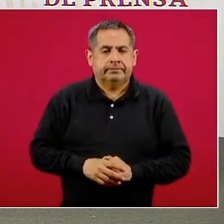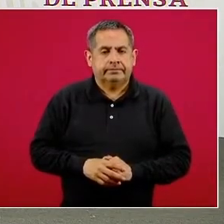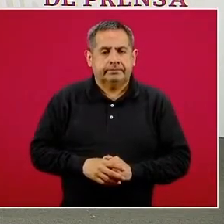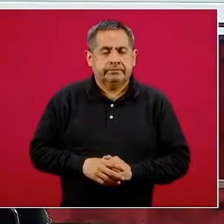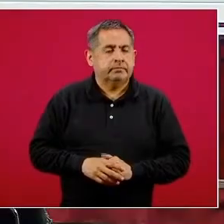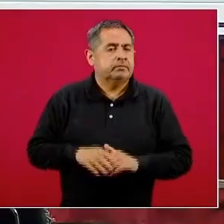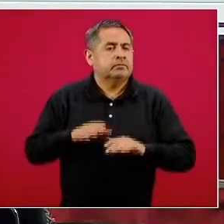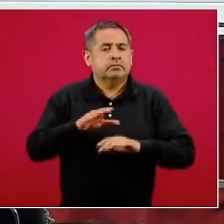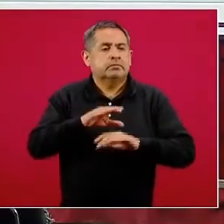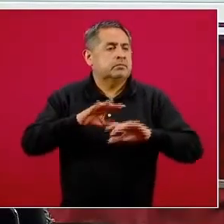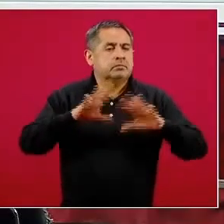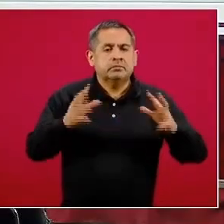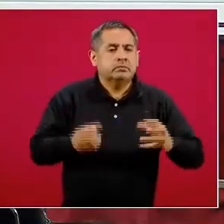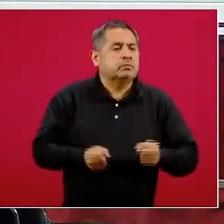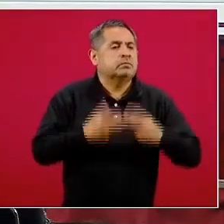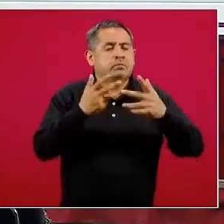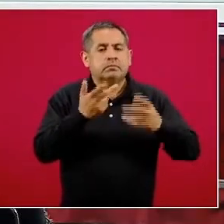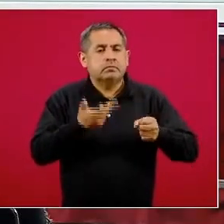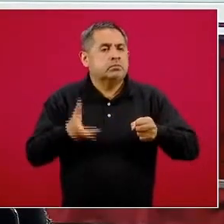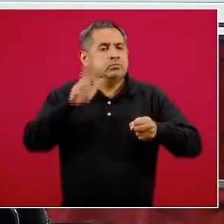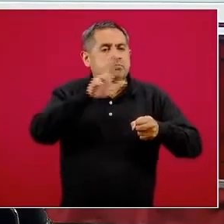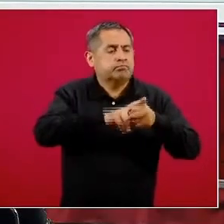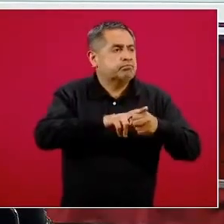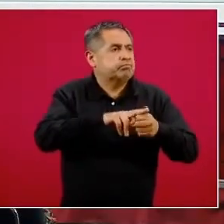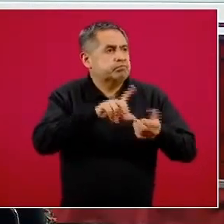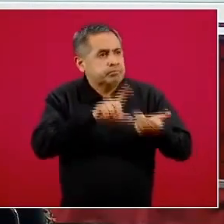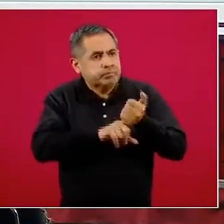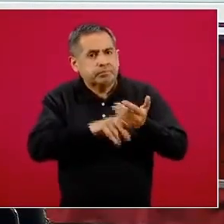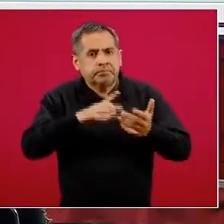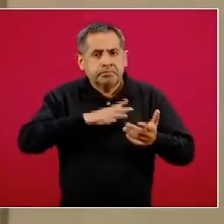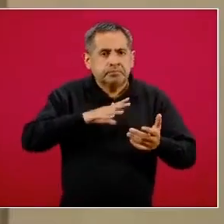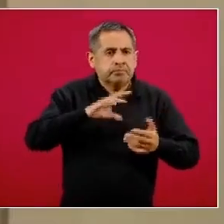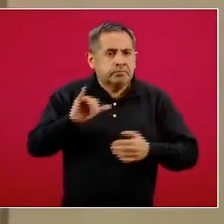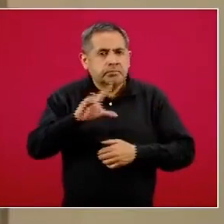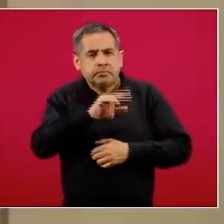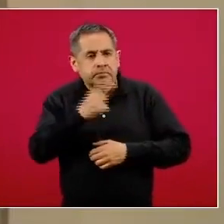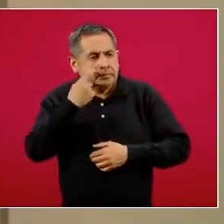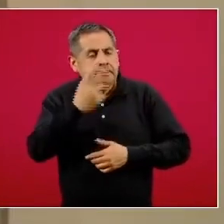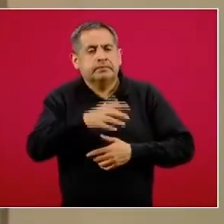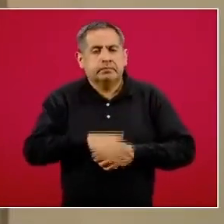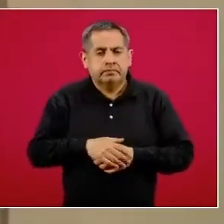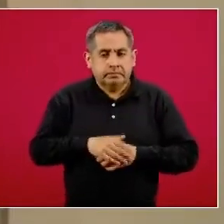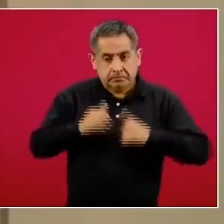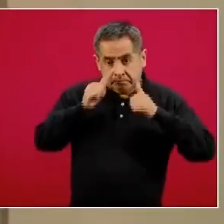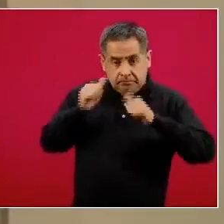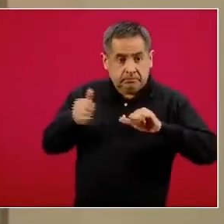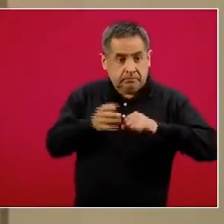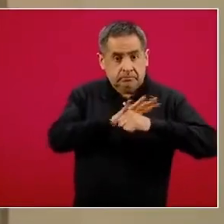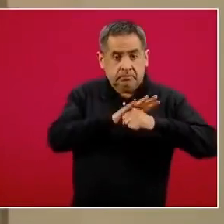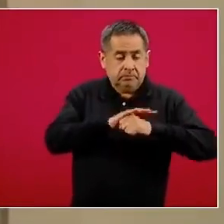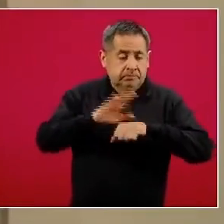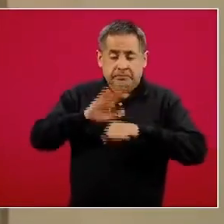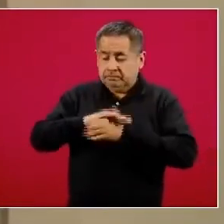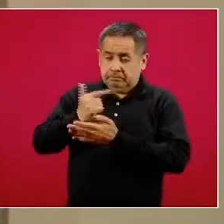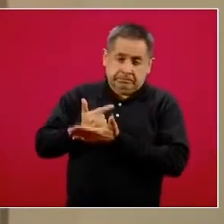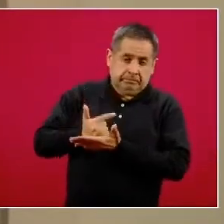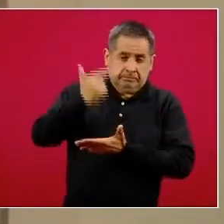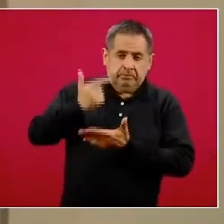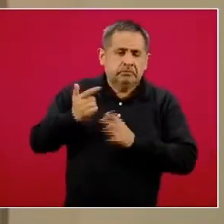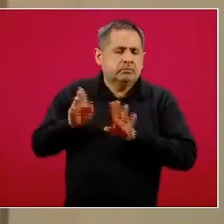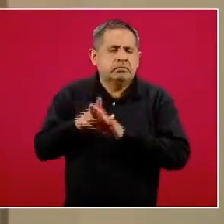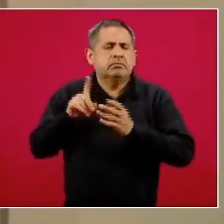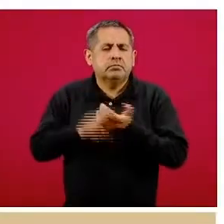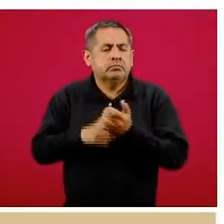Sobre la ocupación hospitalaria de atención específica a la infección respiratoria aguda grave, sobre